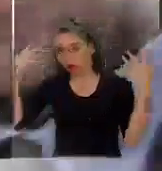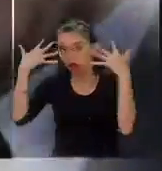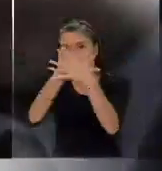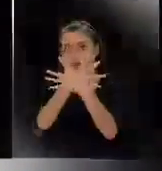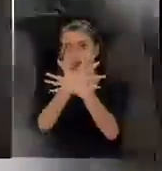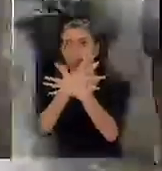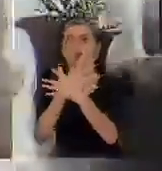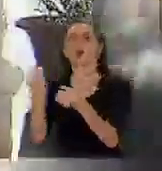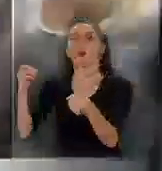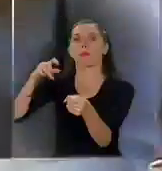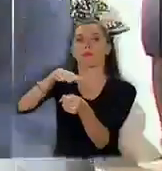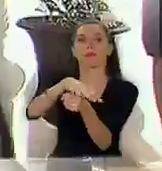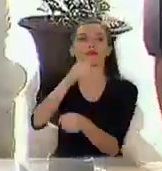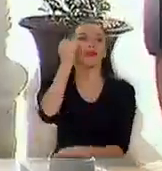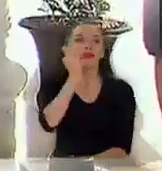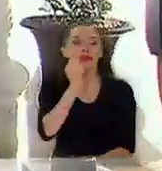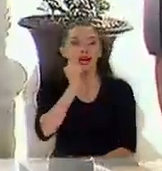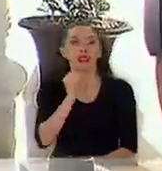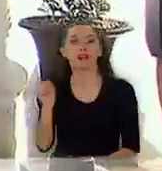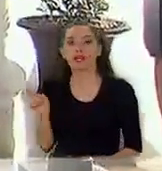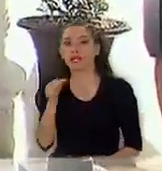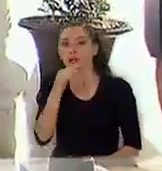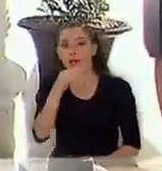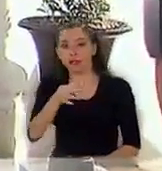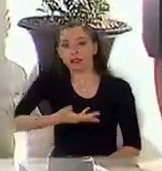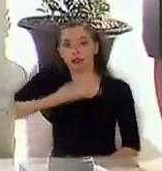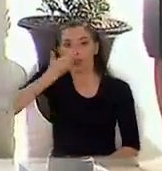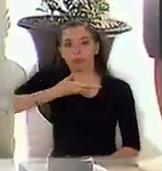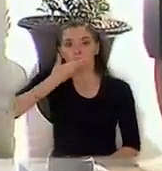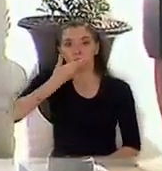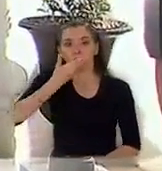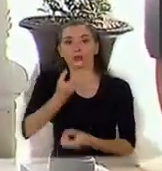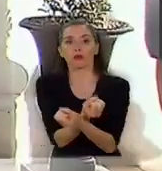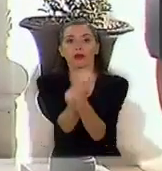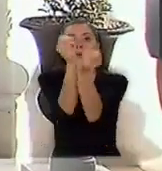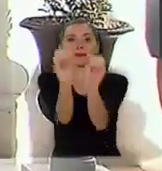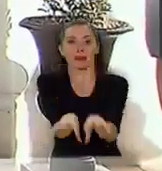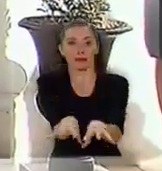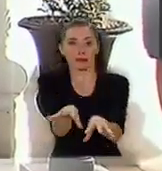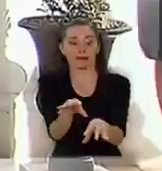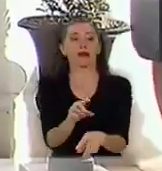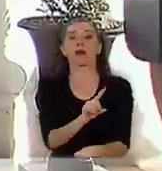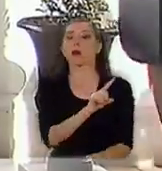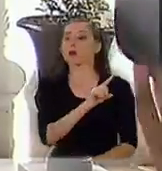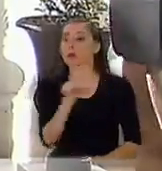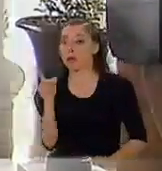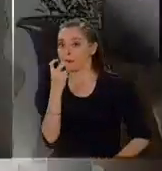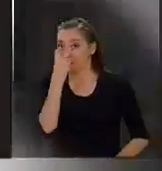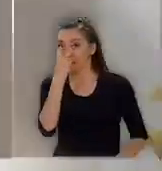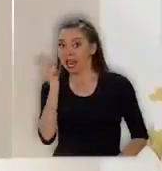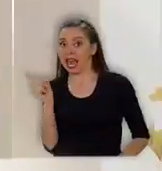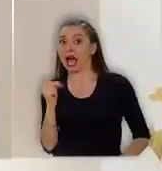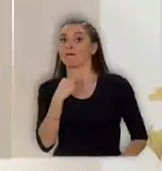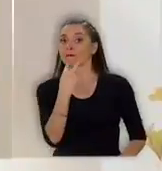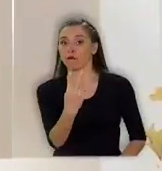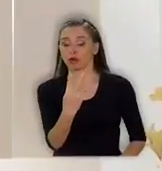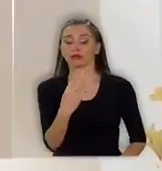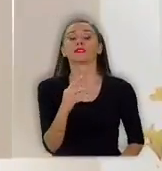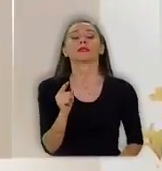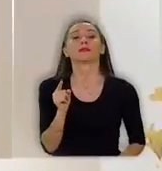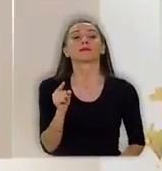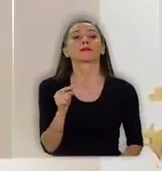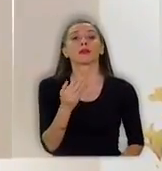con afectos, como él mismo se tupió en su discurso dimisionario. Tampoco se me pasa por alto que